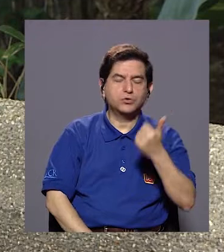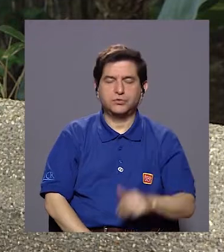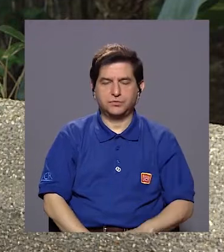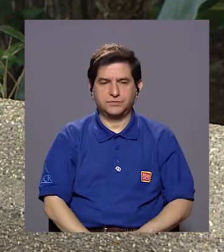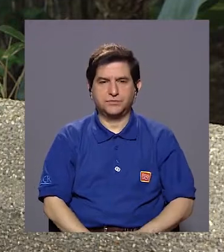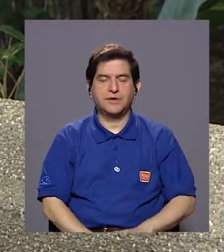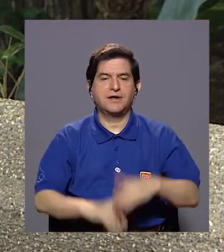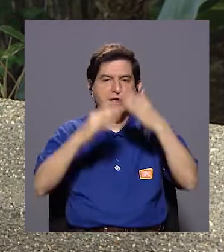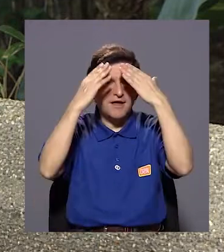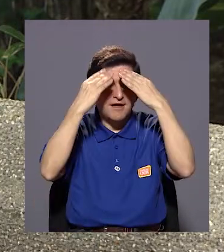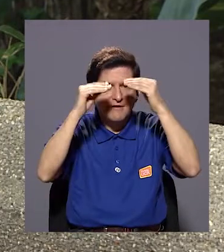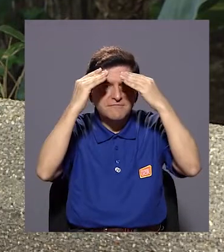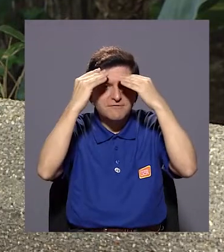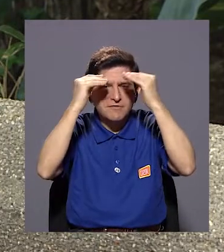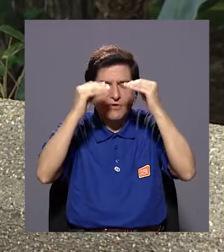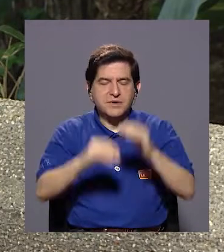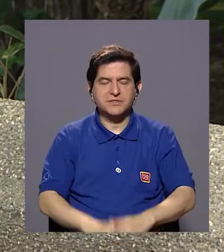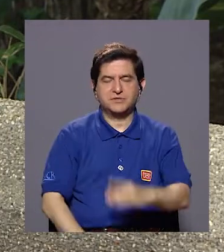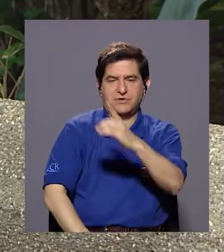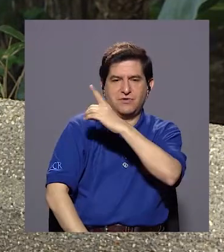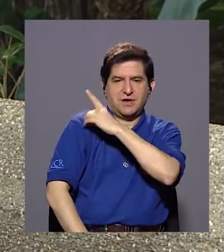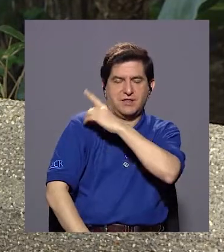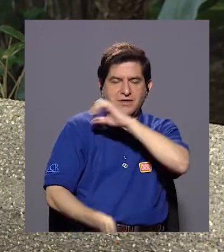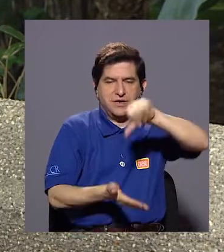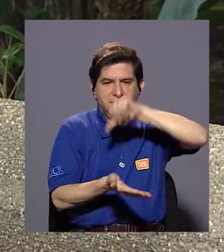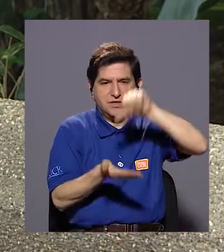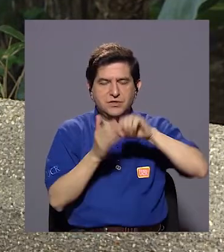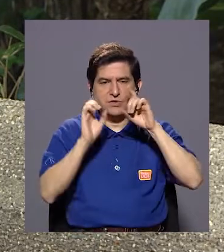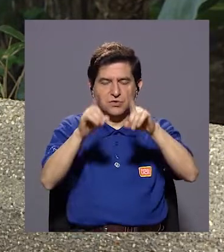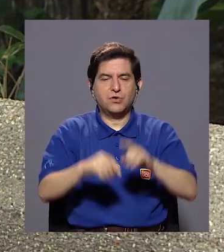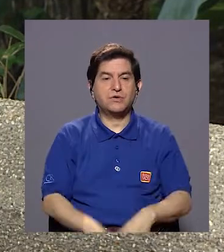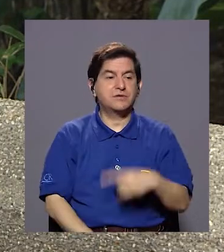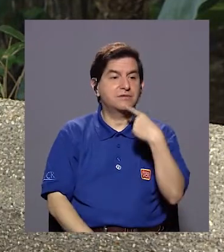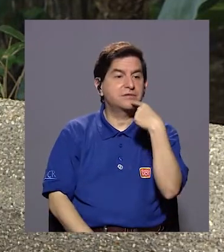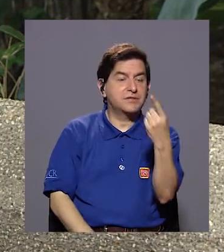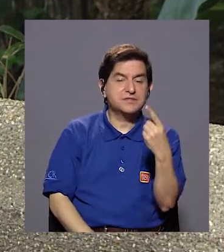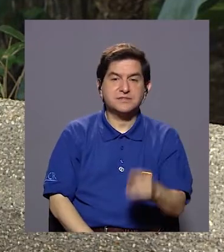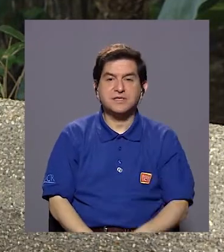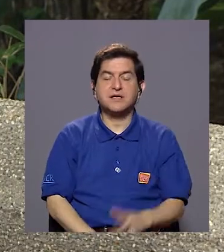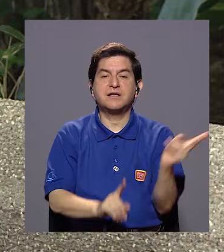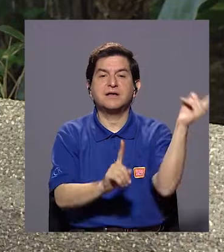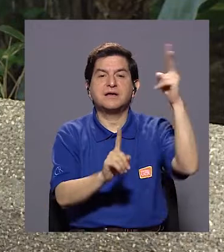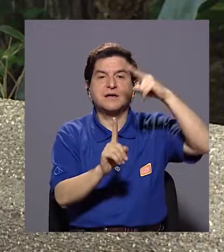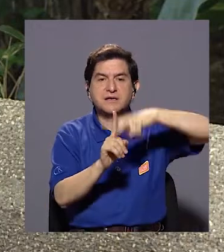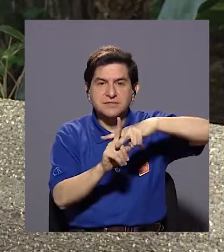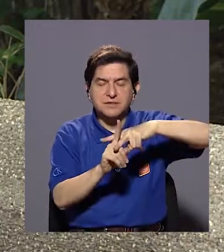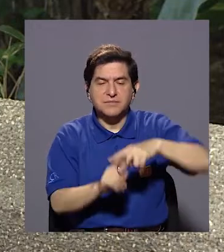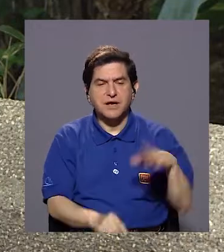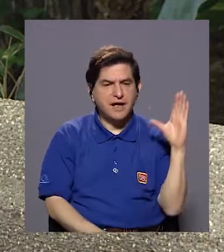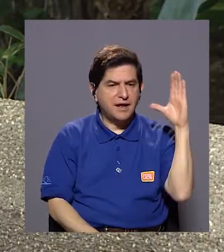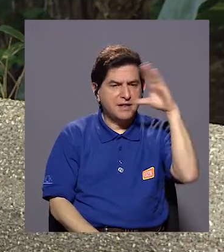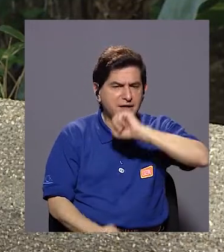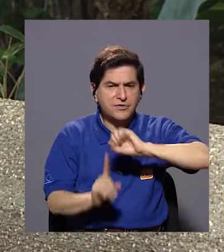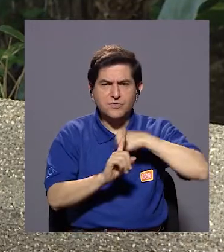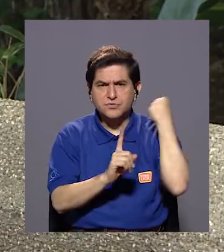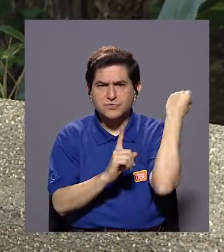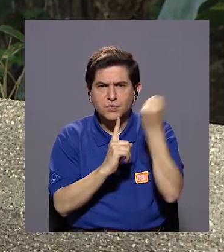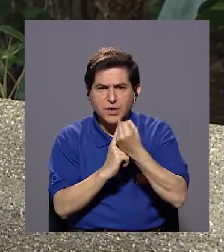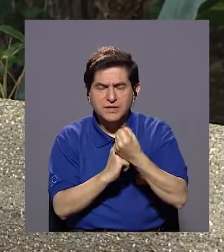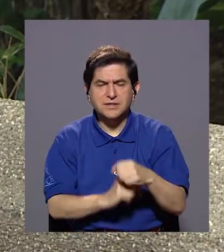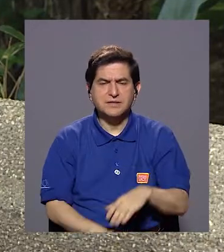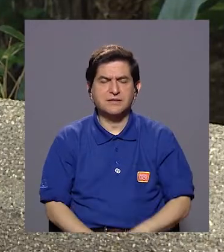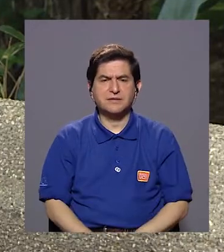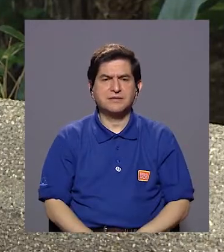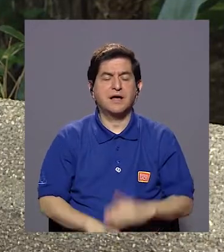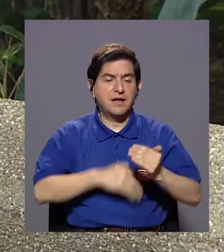la información, o sea, a la dirección del centro educativo tiene que informarse de que estamos aplicando, que detectamos esta situación y que vamos a